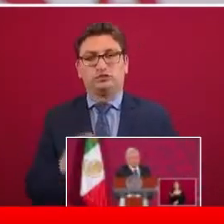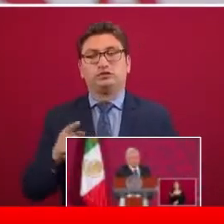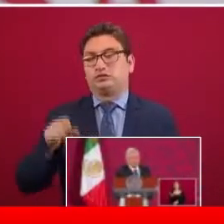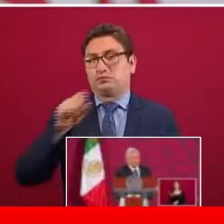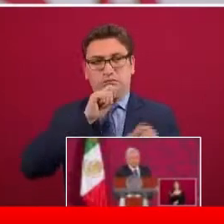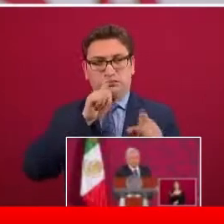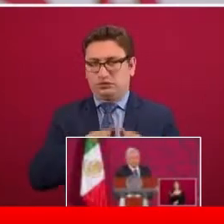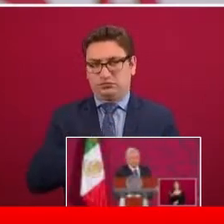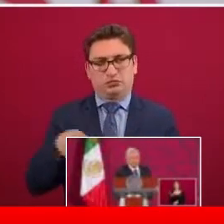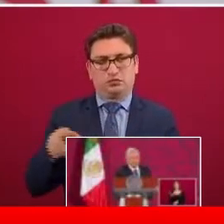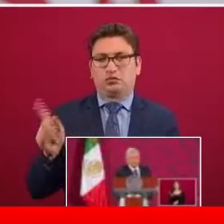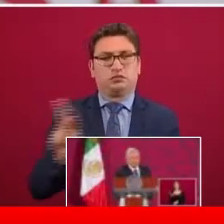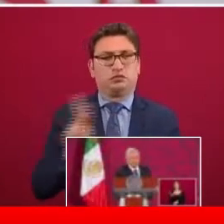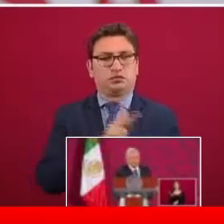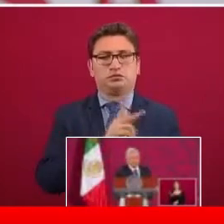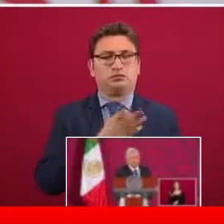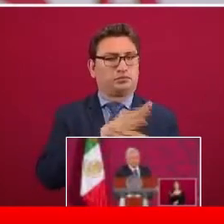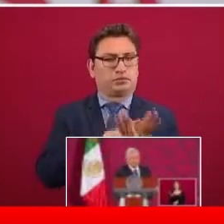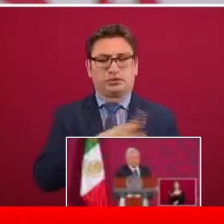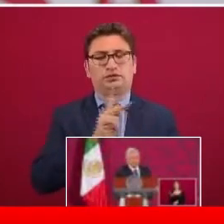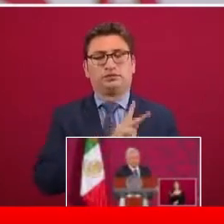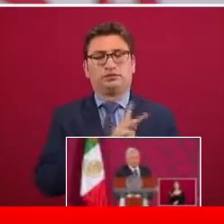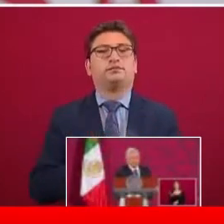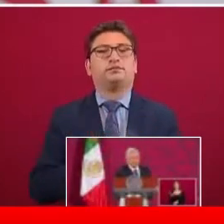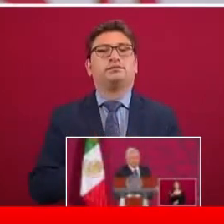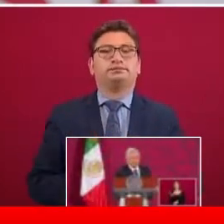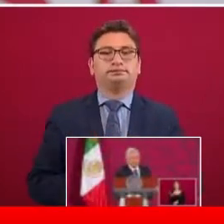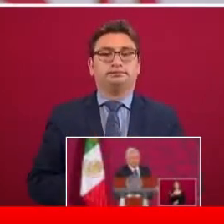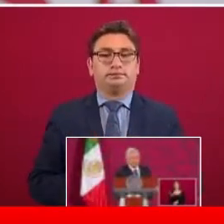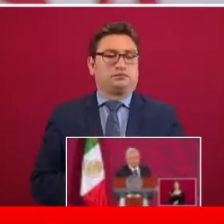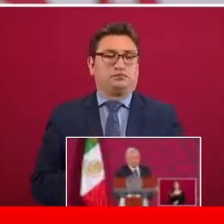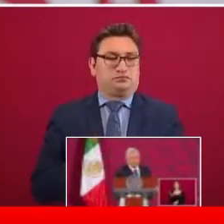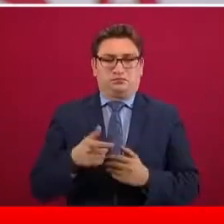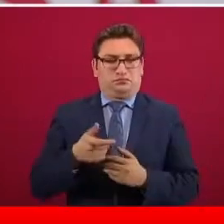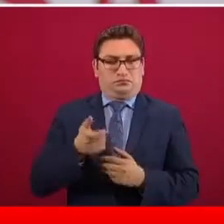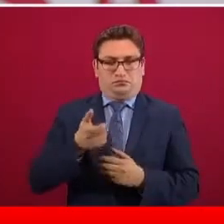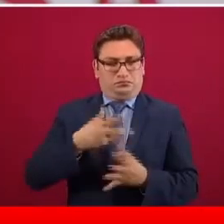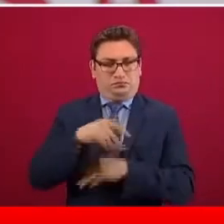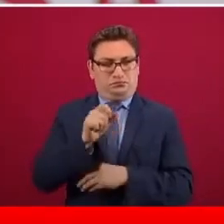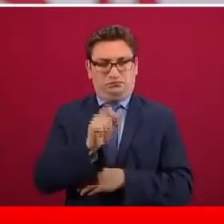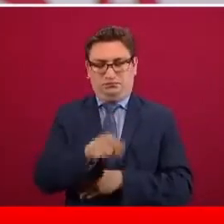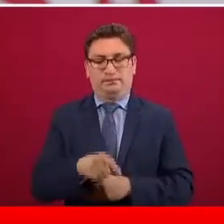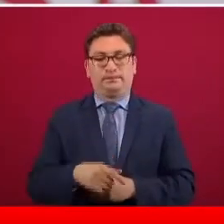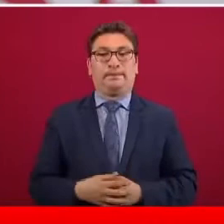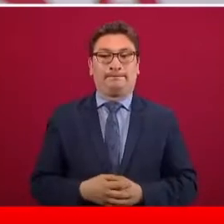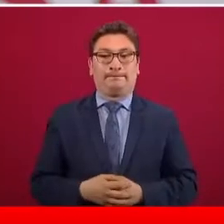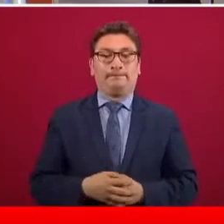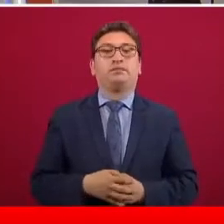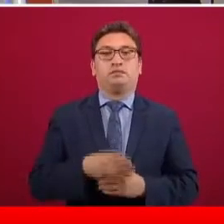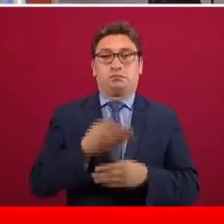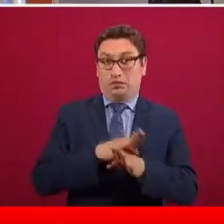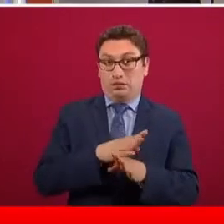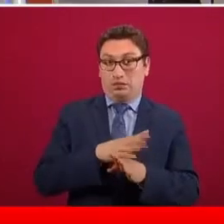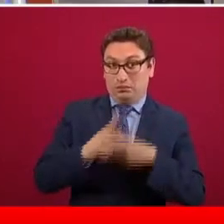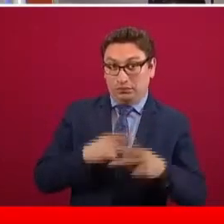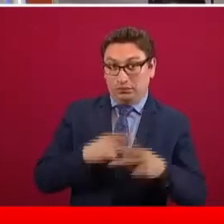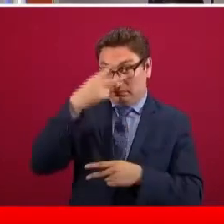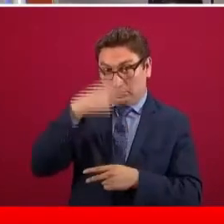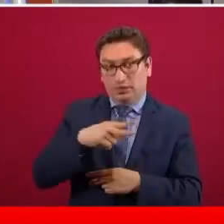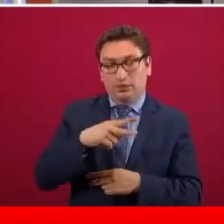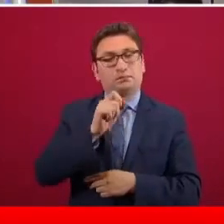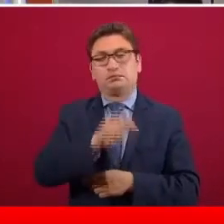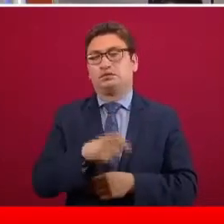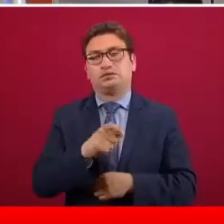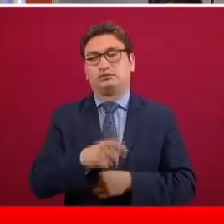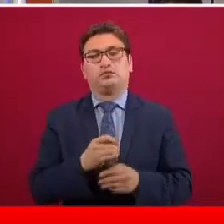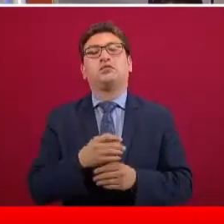interés de la tasa interbancaria es prácticamente lo que es con lo que presta el banco de méxico es un